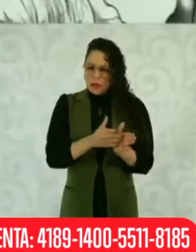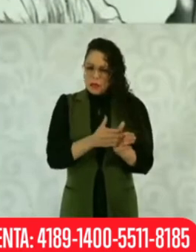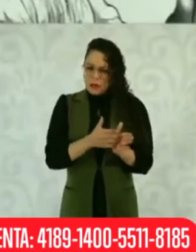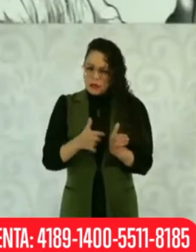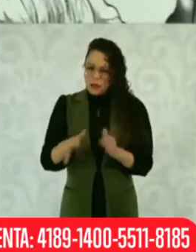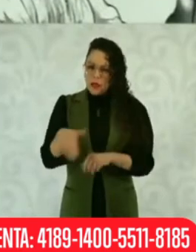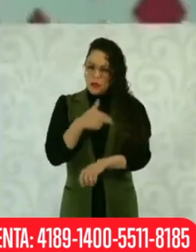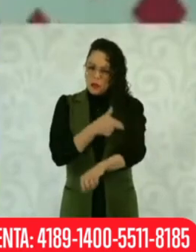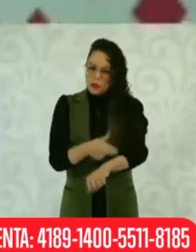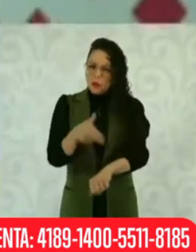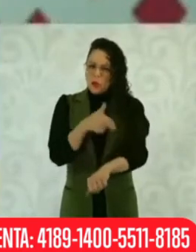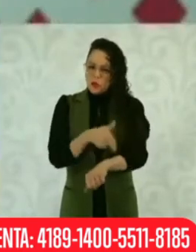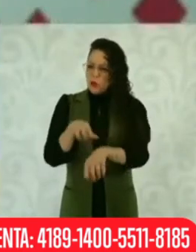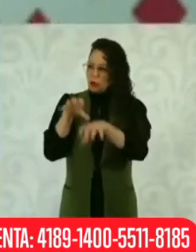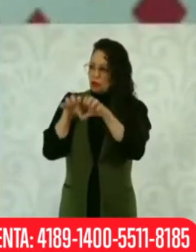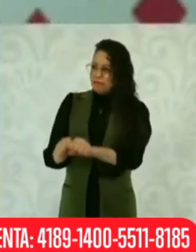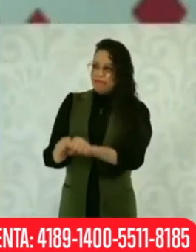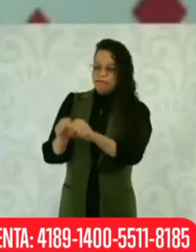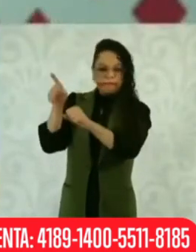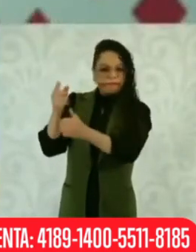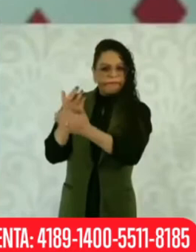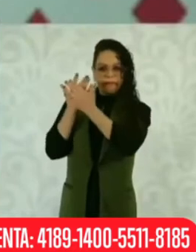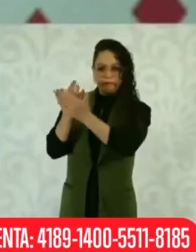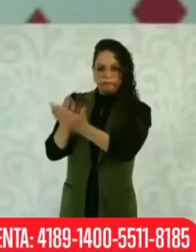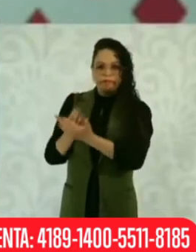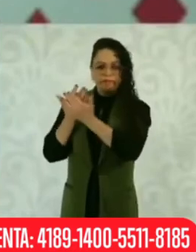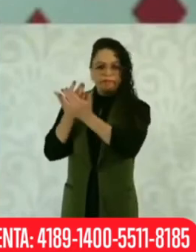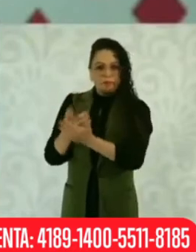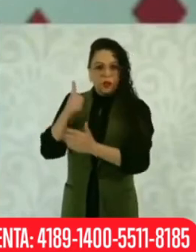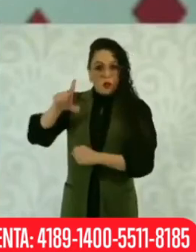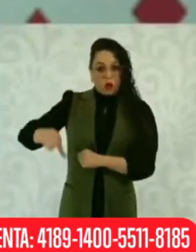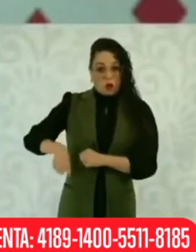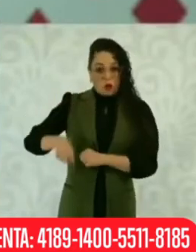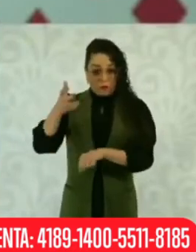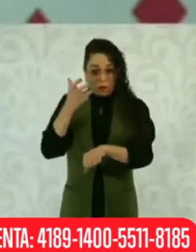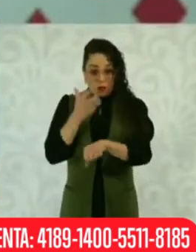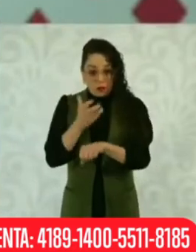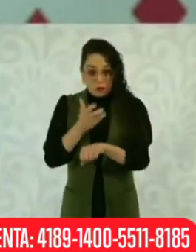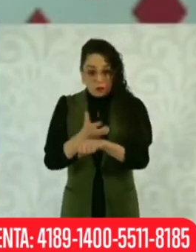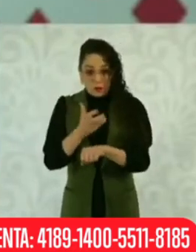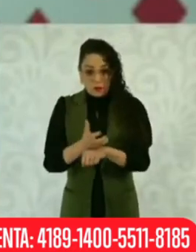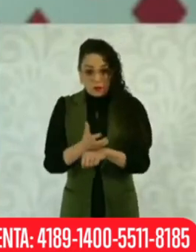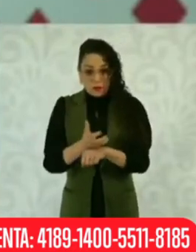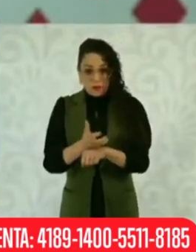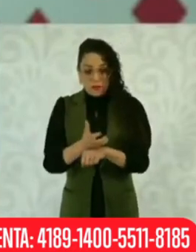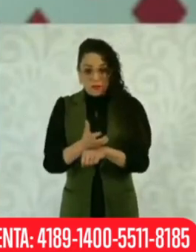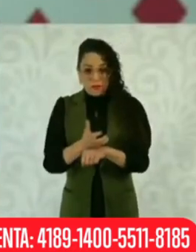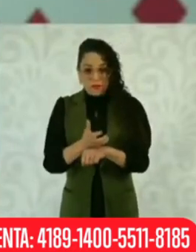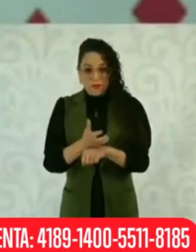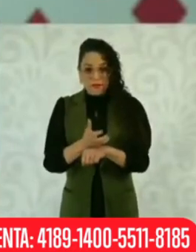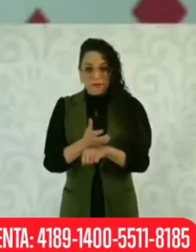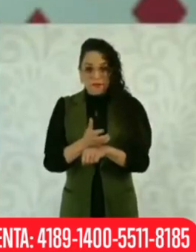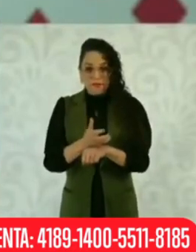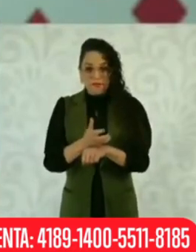situación hasta que el gobierno de los Estados Unidos se desistió de la